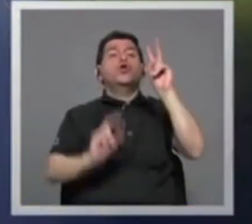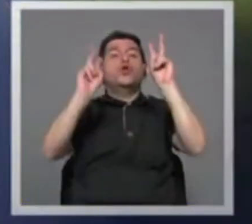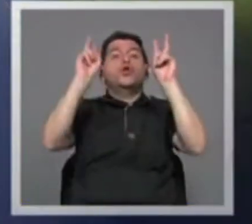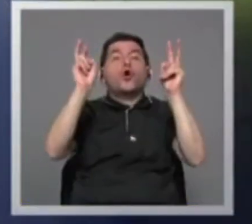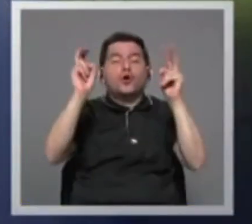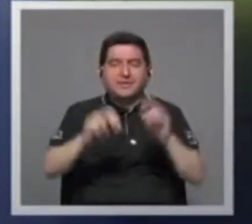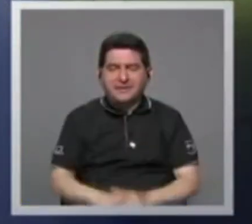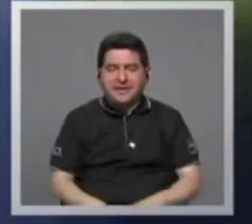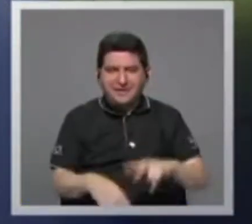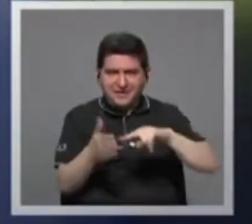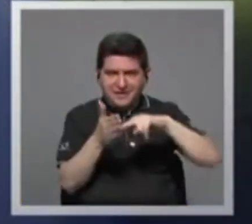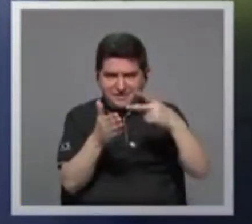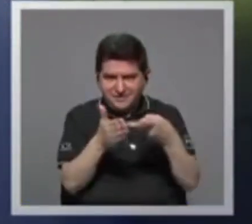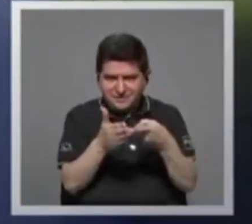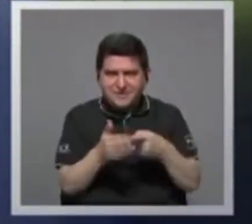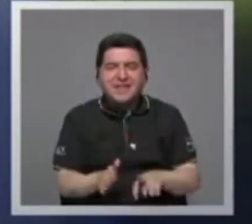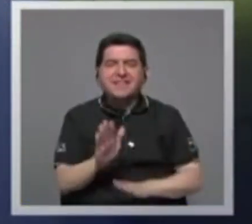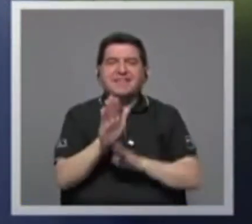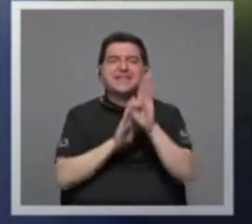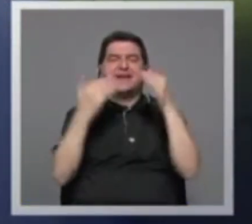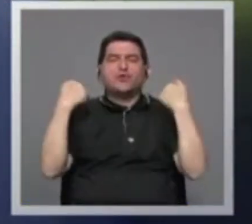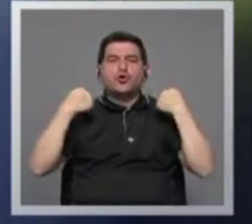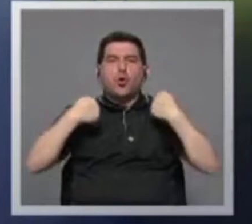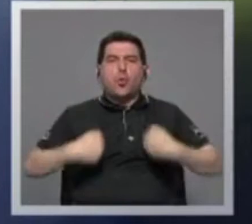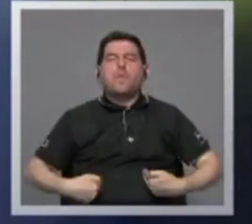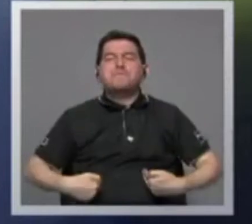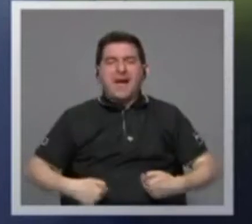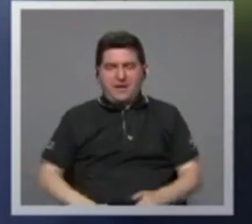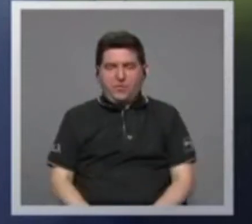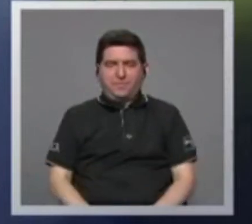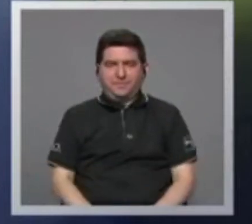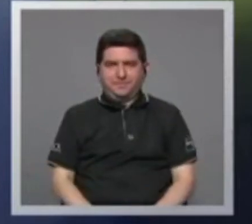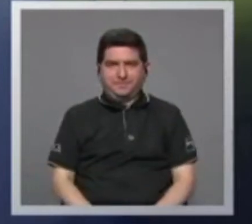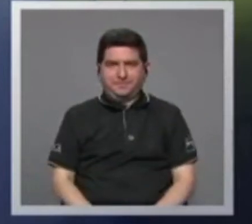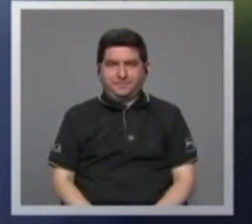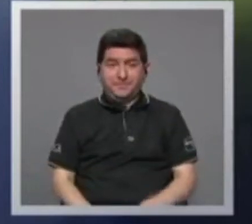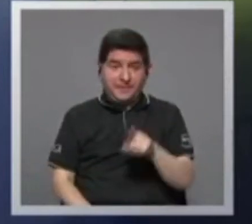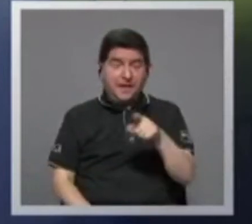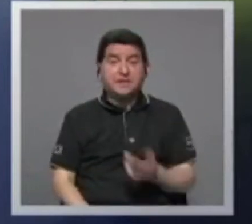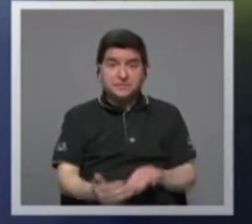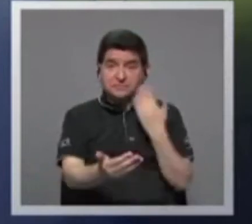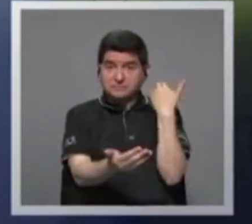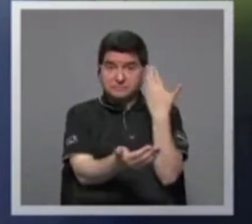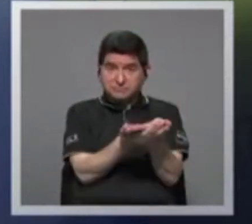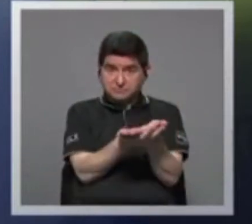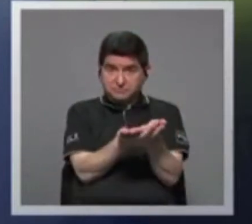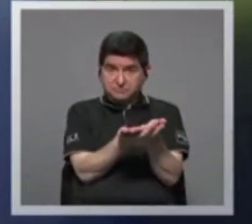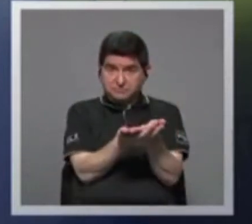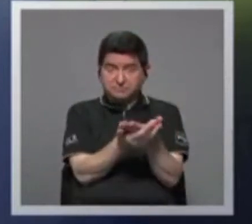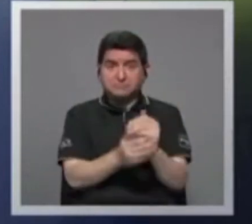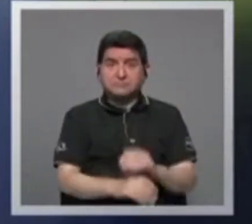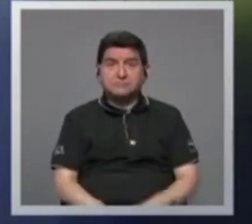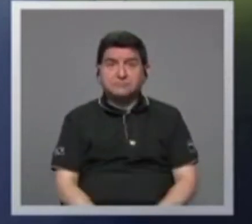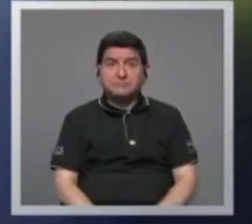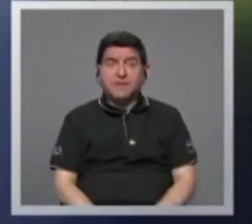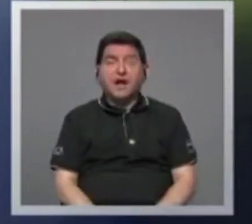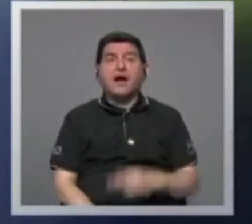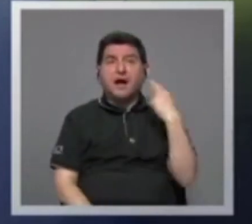un concepto que es el de desarrollo humano, cuyo planteamiento se le